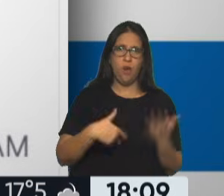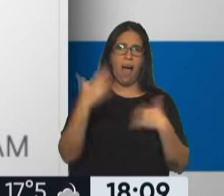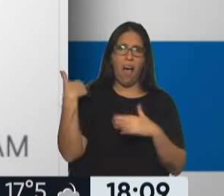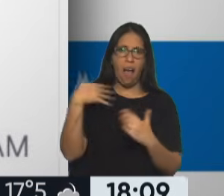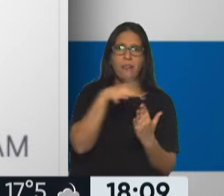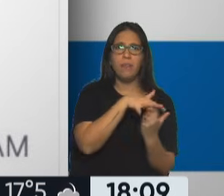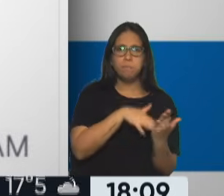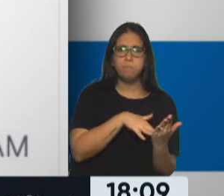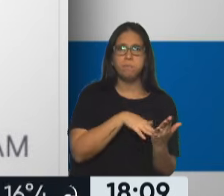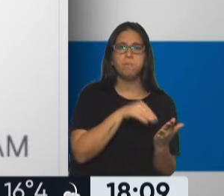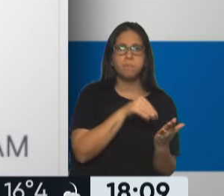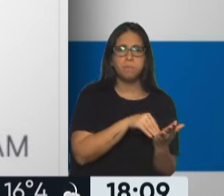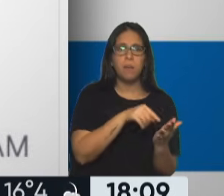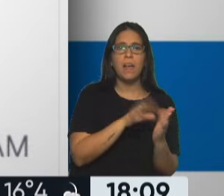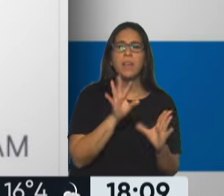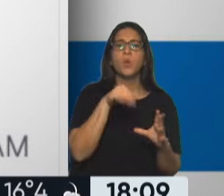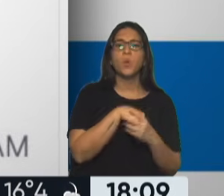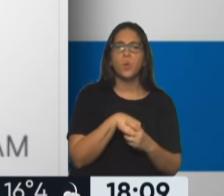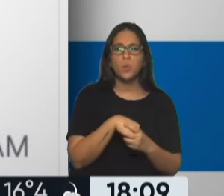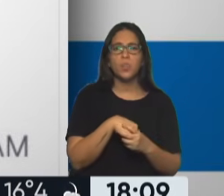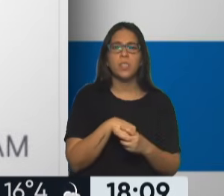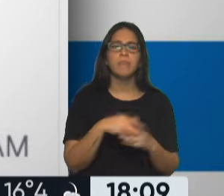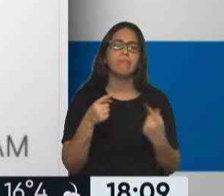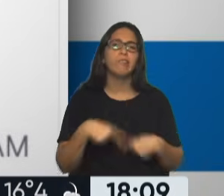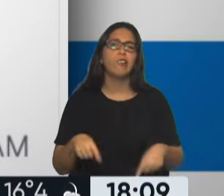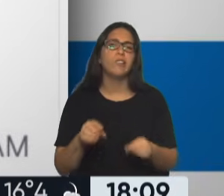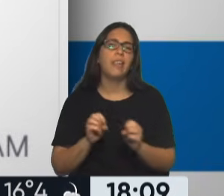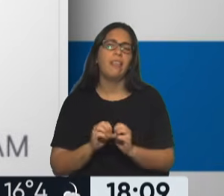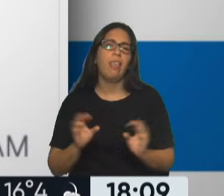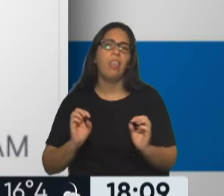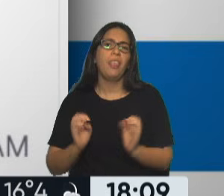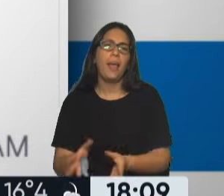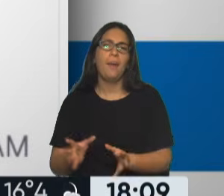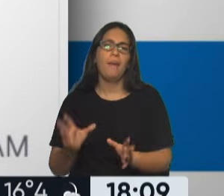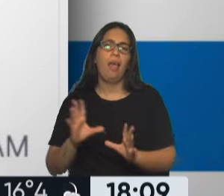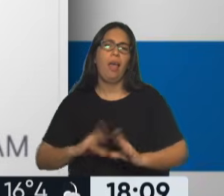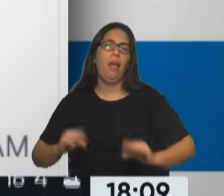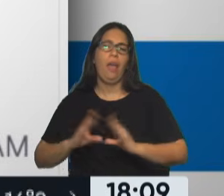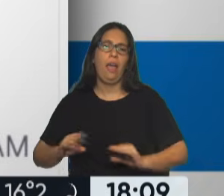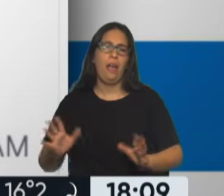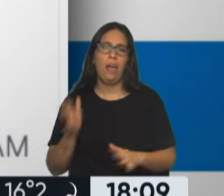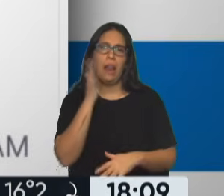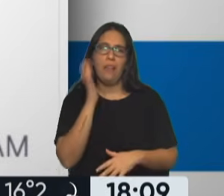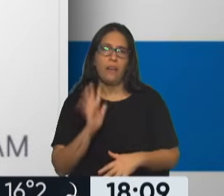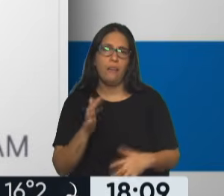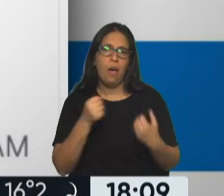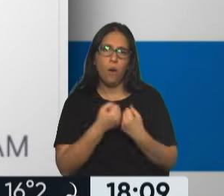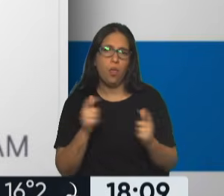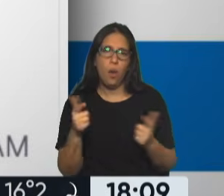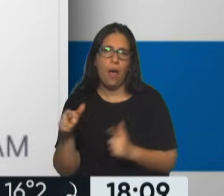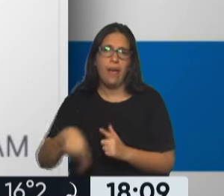escrito. Incluyen, bueno, algunas cuestiones débiles y patéticas, declaraciones que no tienen acuerdo. Esto